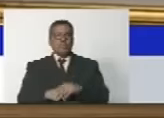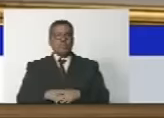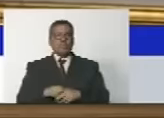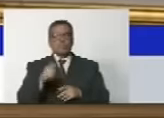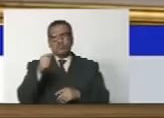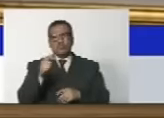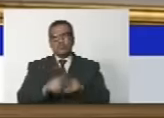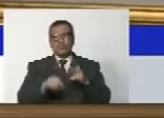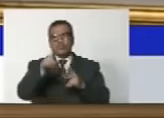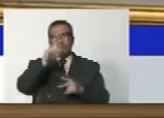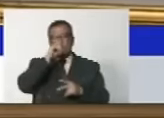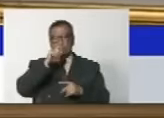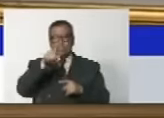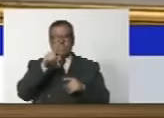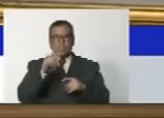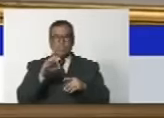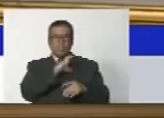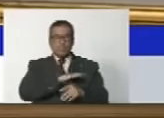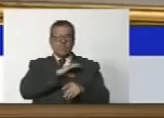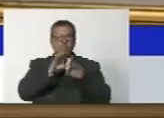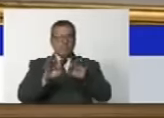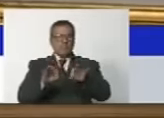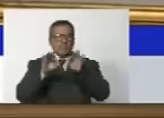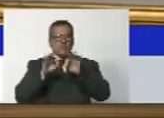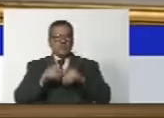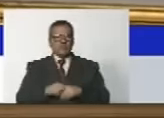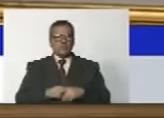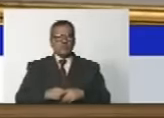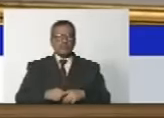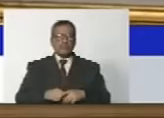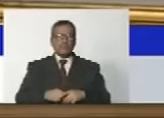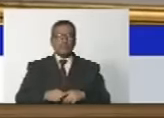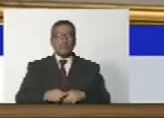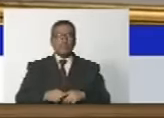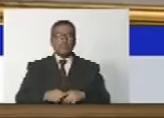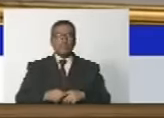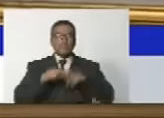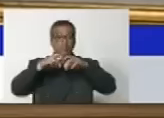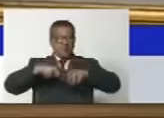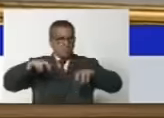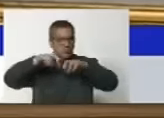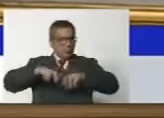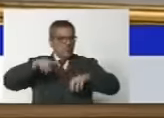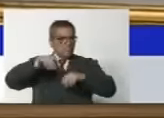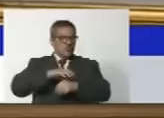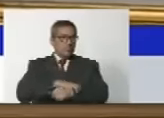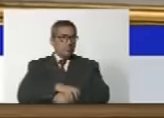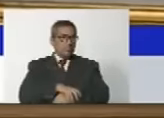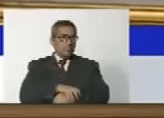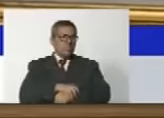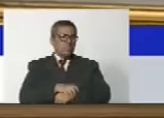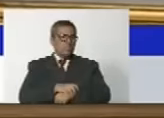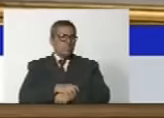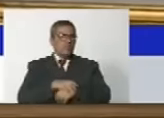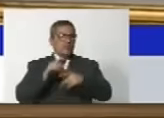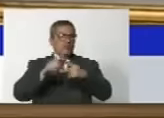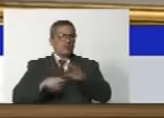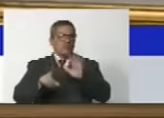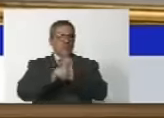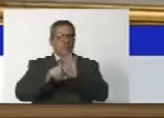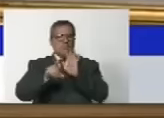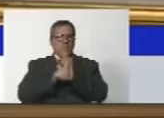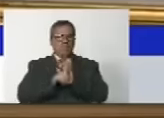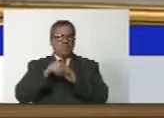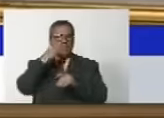un poco más de un año una comisión especial para revisar y actualizar las leyes del